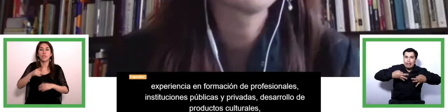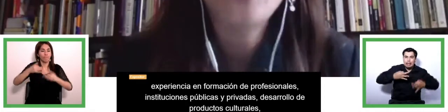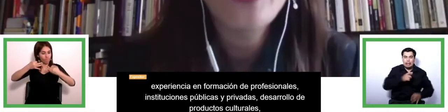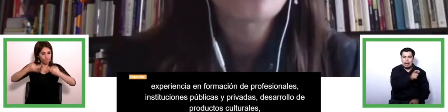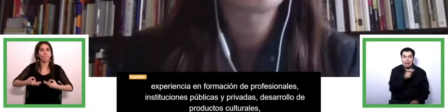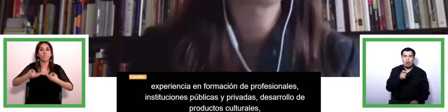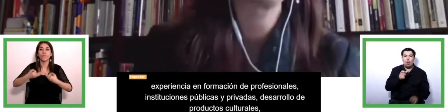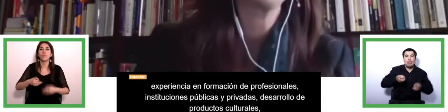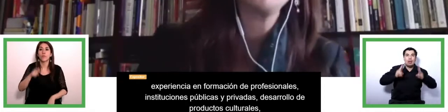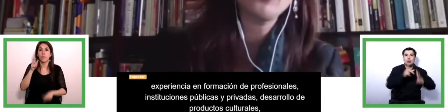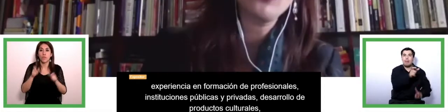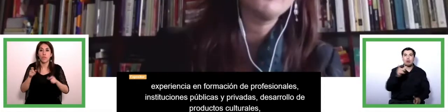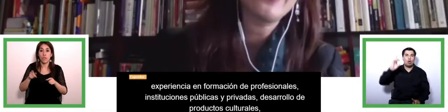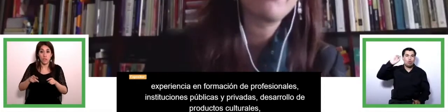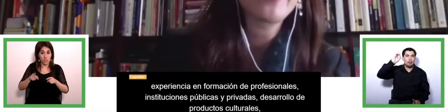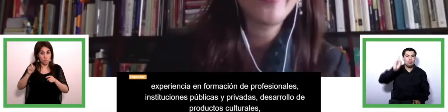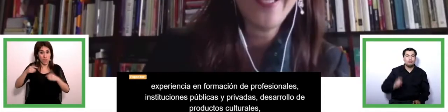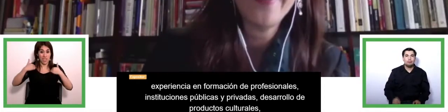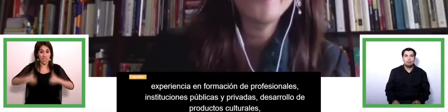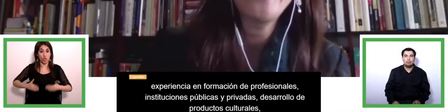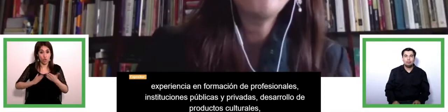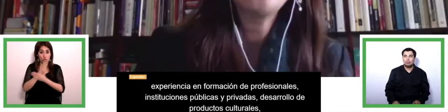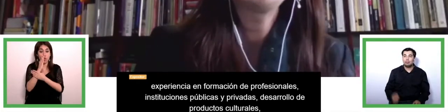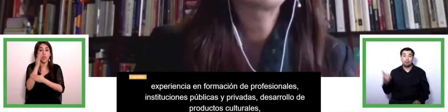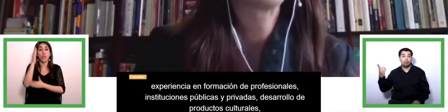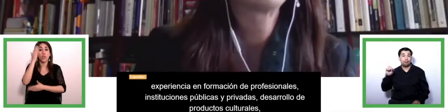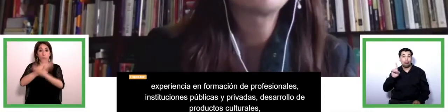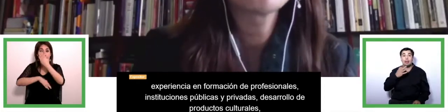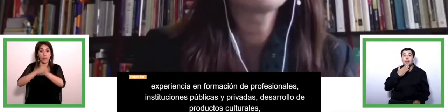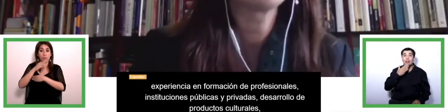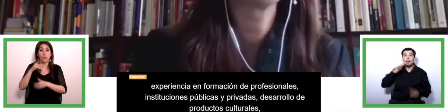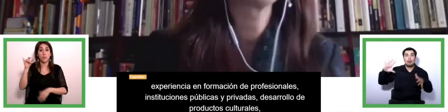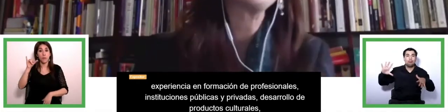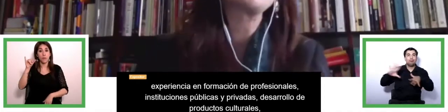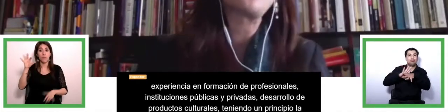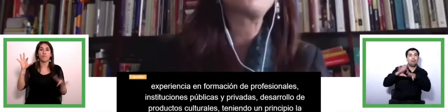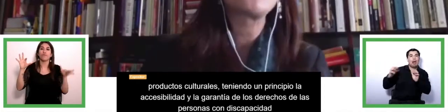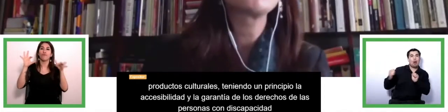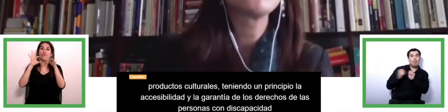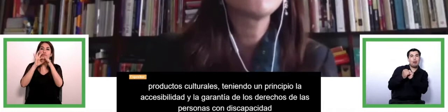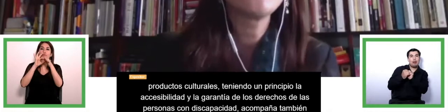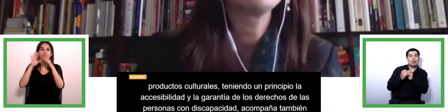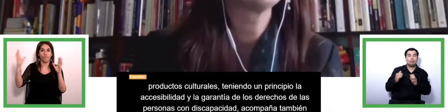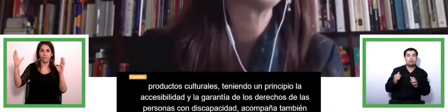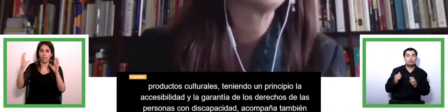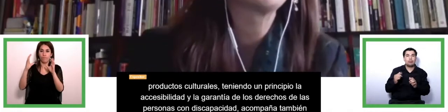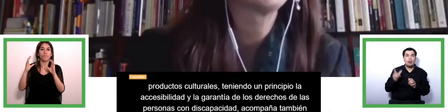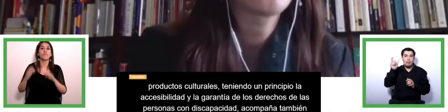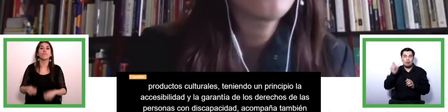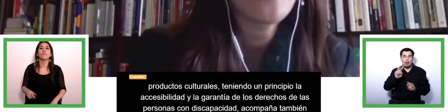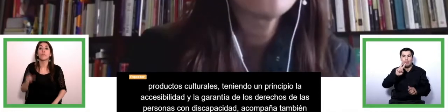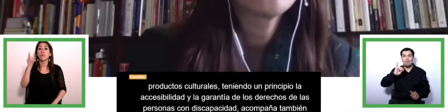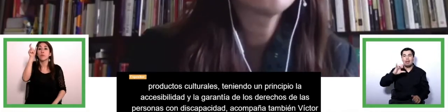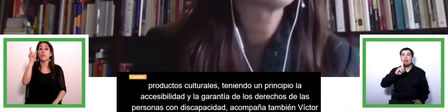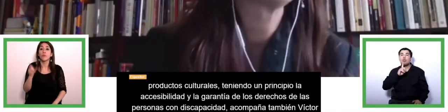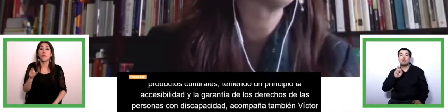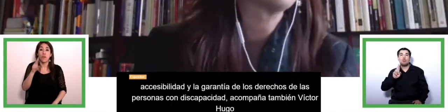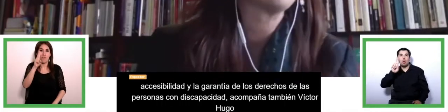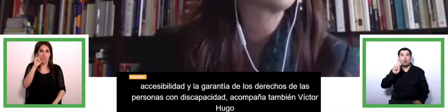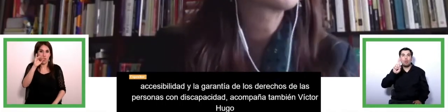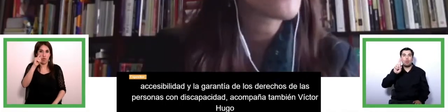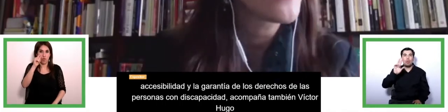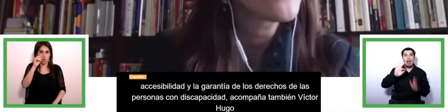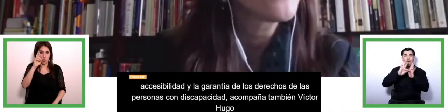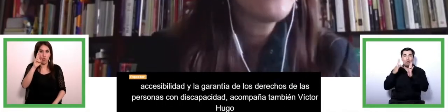la garantía de los derechos de las personas con discapacidad. La acompaña también, entonces, como les decía, Víctor Hugo Neia, de